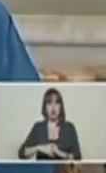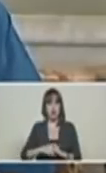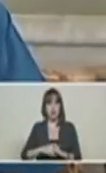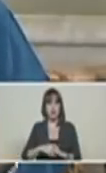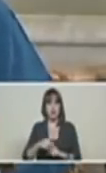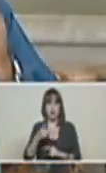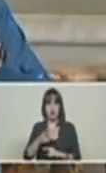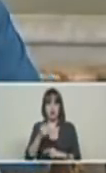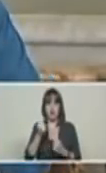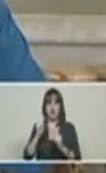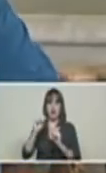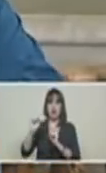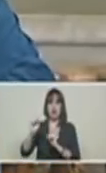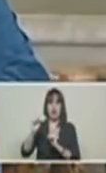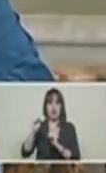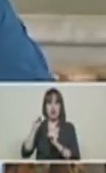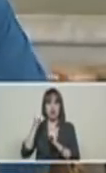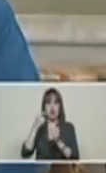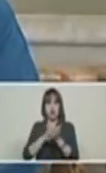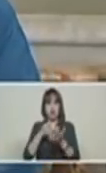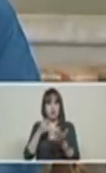precios y el gobierno debe defender al pueblo.